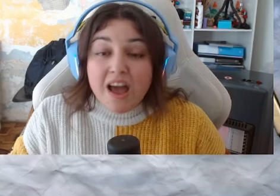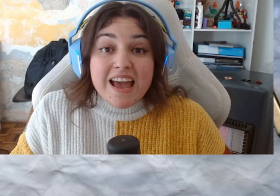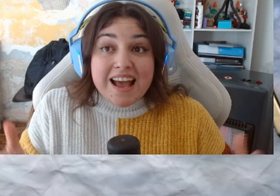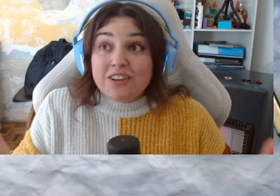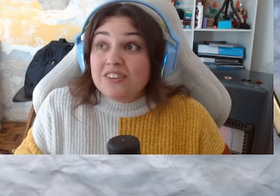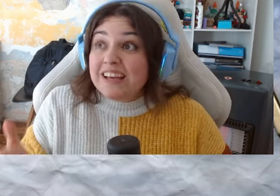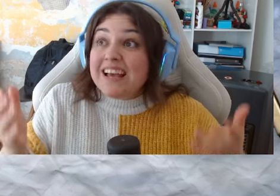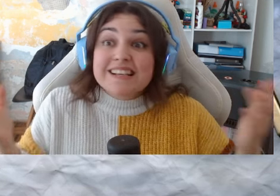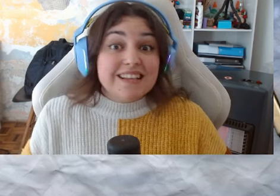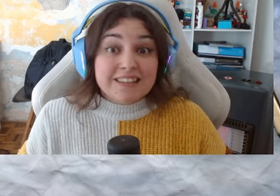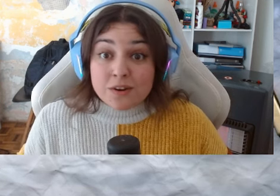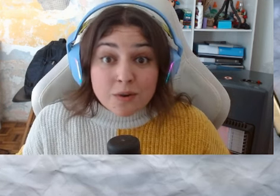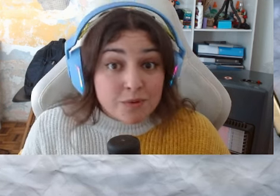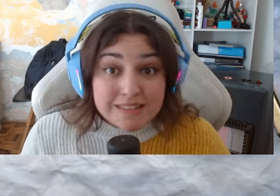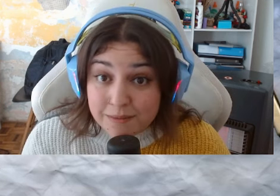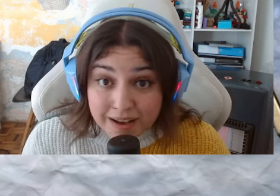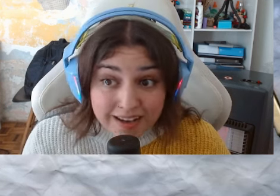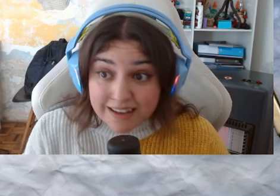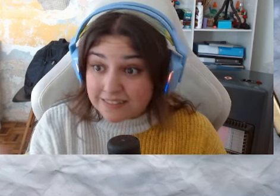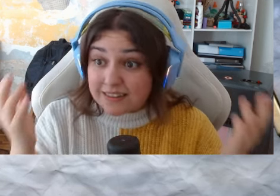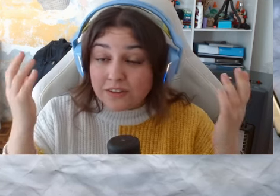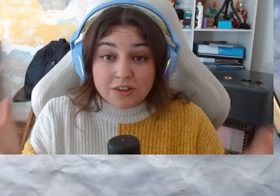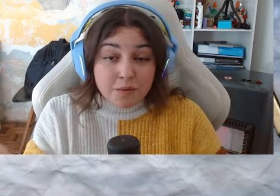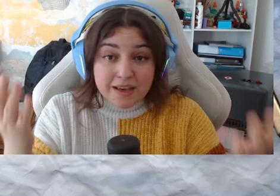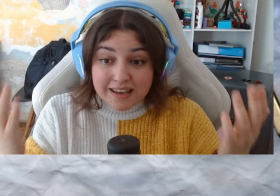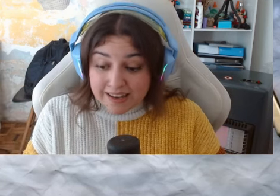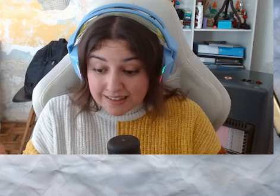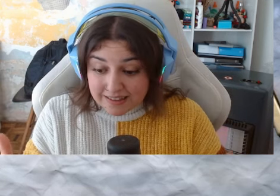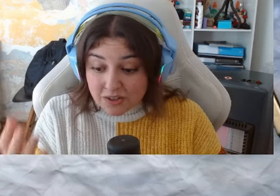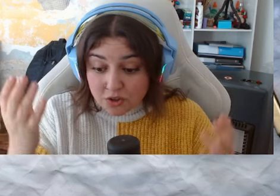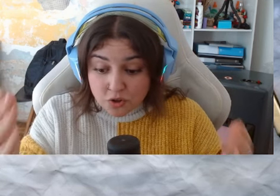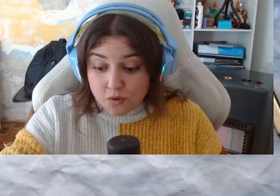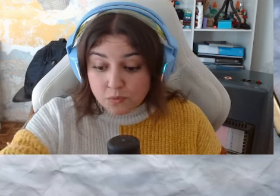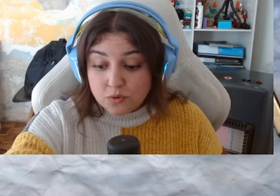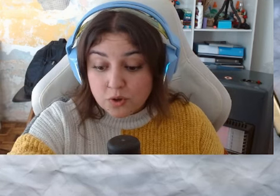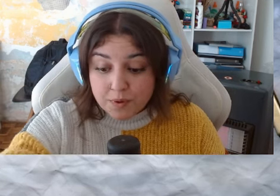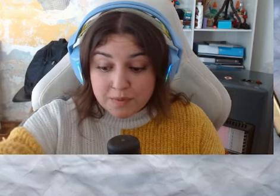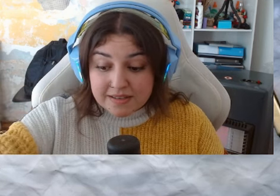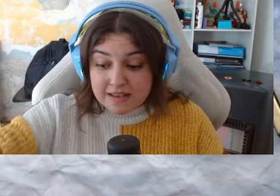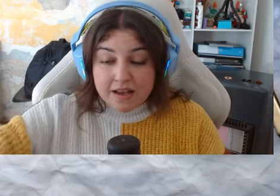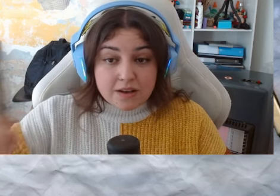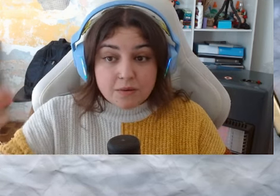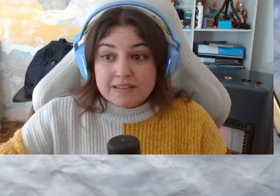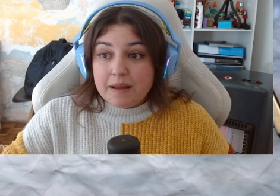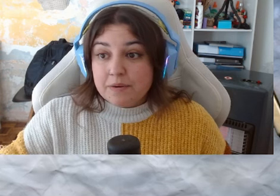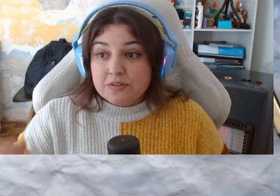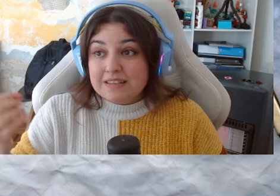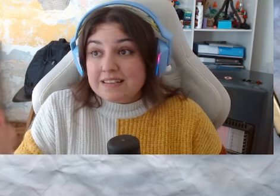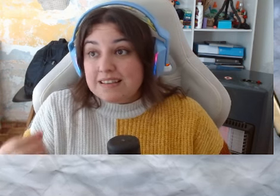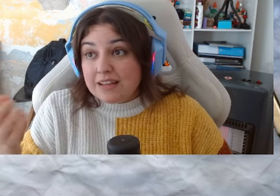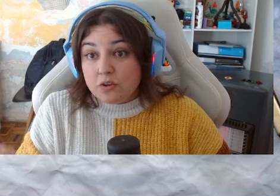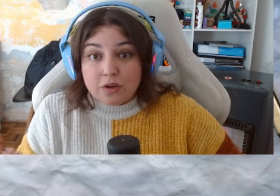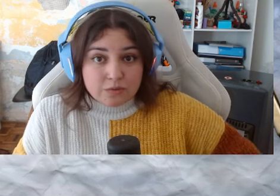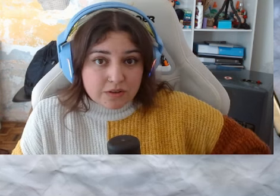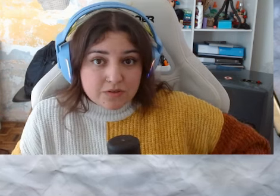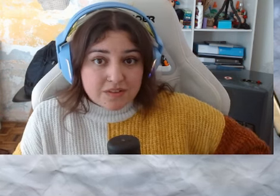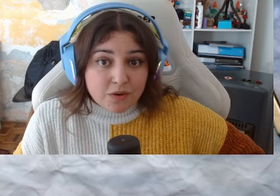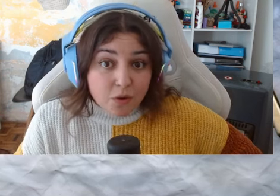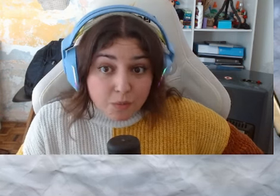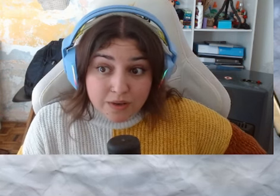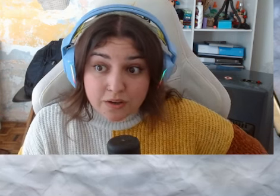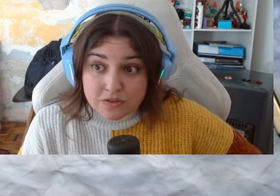mundo, en donde el sentido común es el más carente, donde no ves que la gente, no todo el mundo, no, pero a veces no ves a las personas del todo actuar